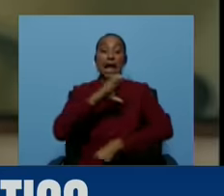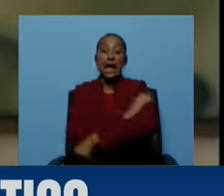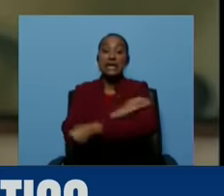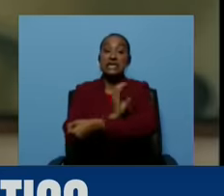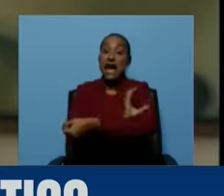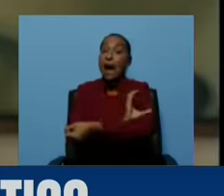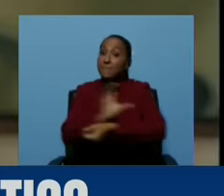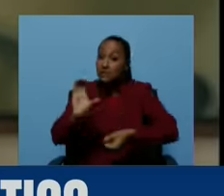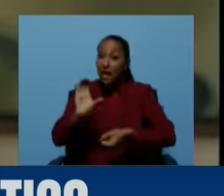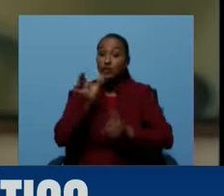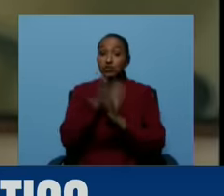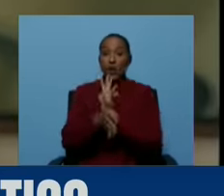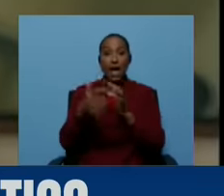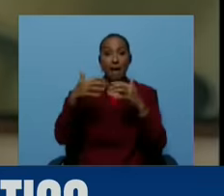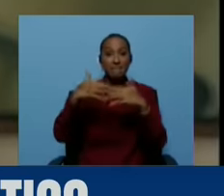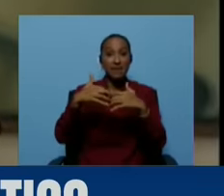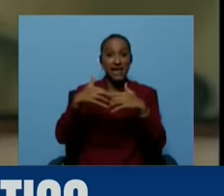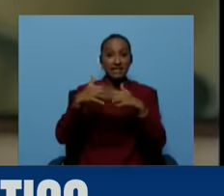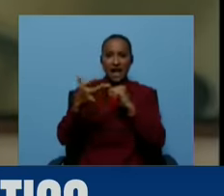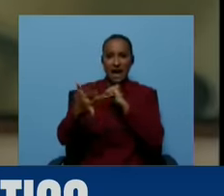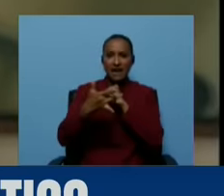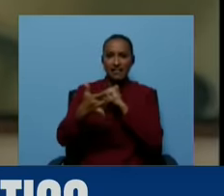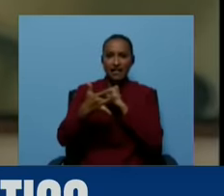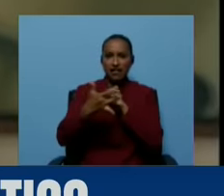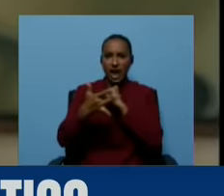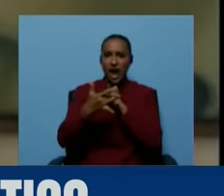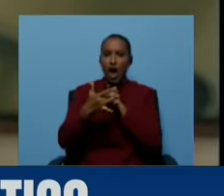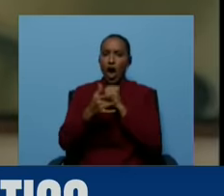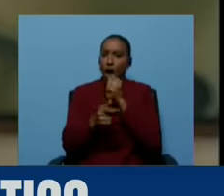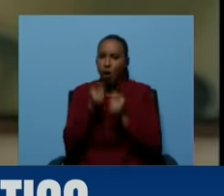empresas de tecnología que se ponen al frente